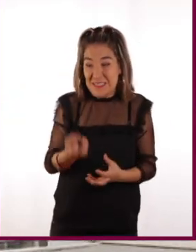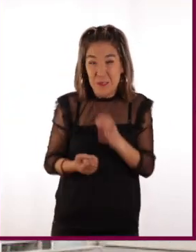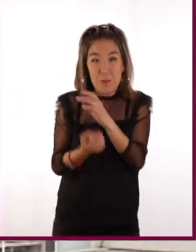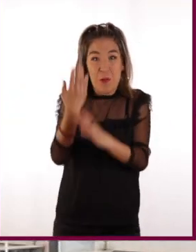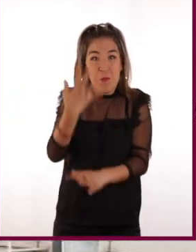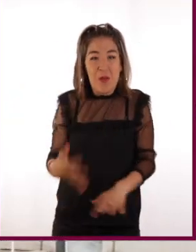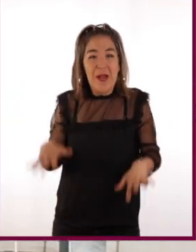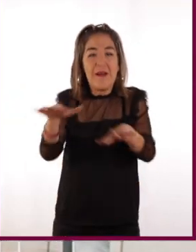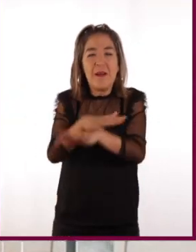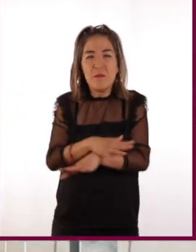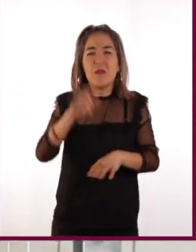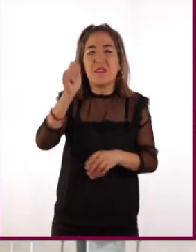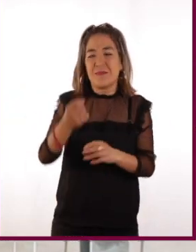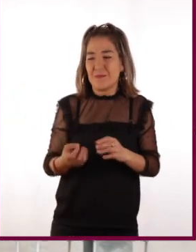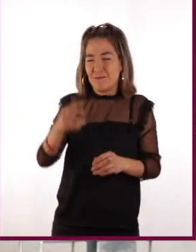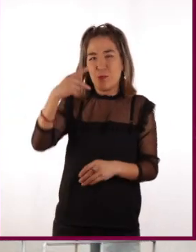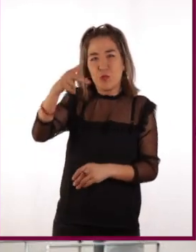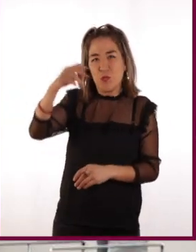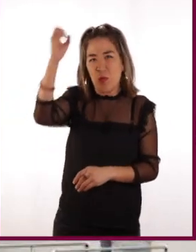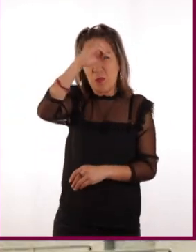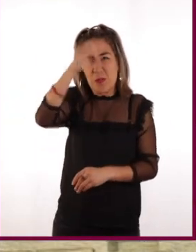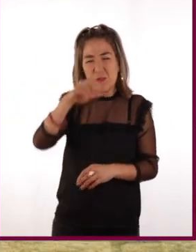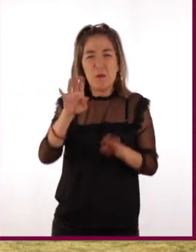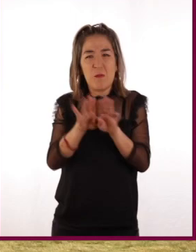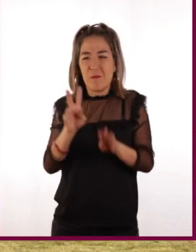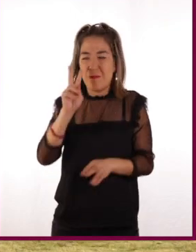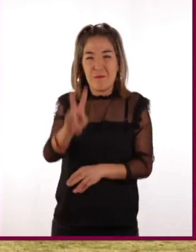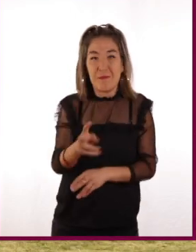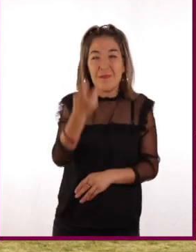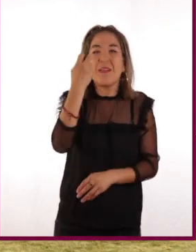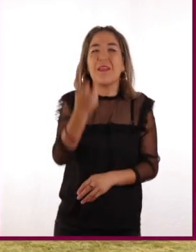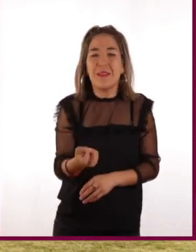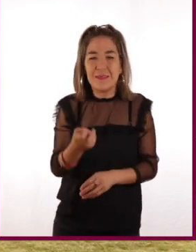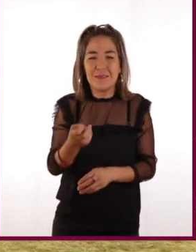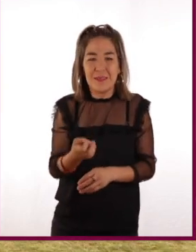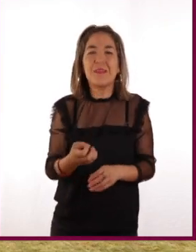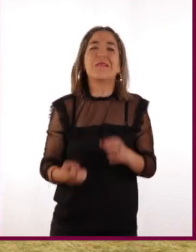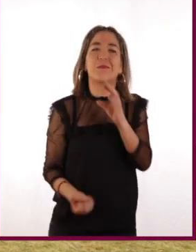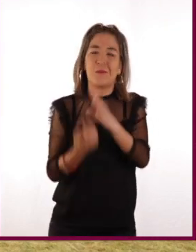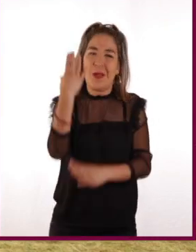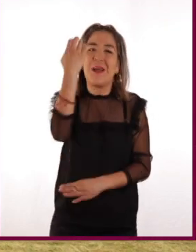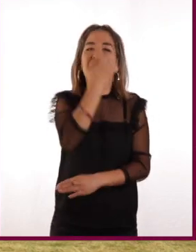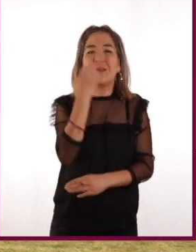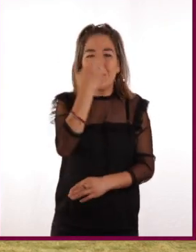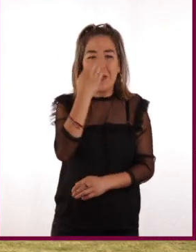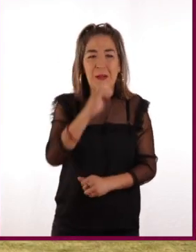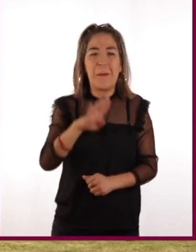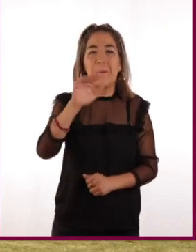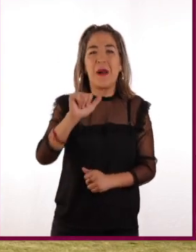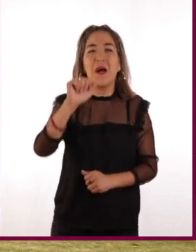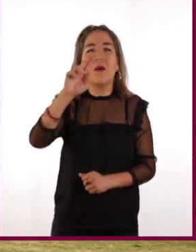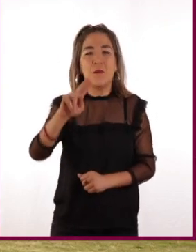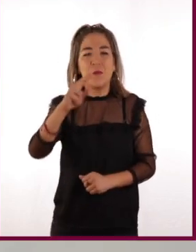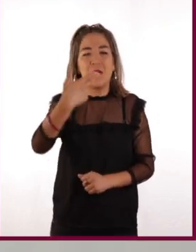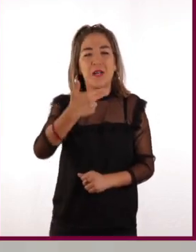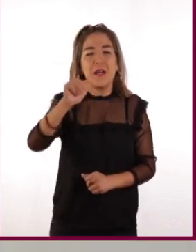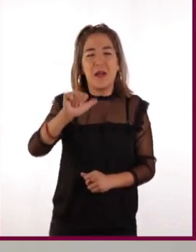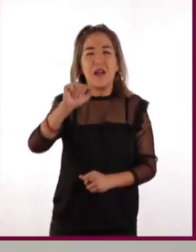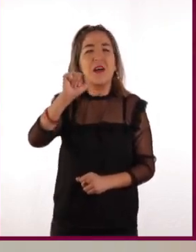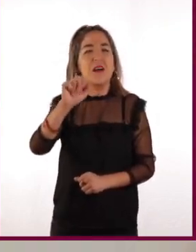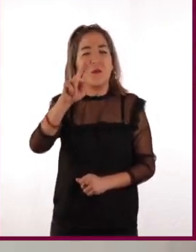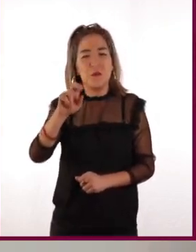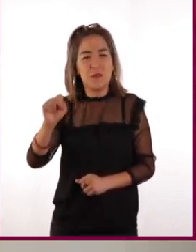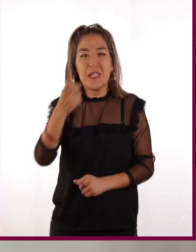esta transformación en la manera de concebir la realidad sería lo que llevaría a la conformación de la escuela Bauhaus.